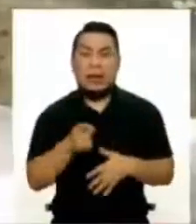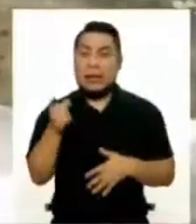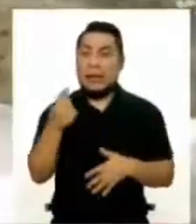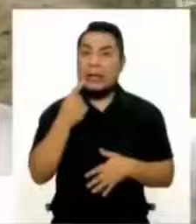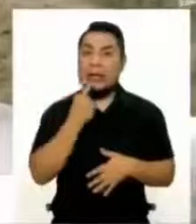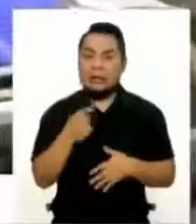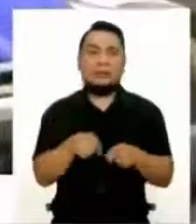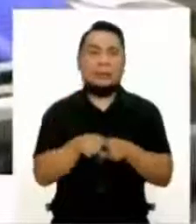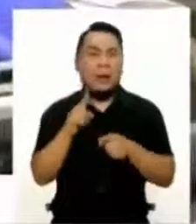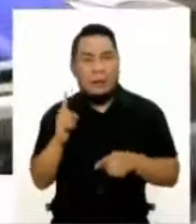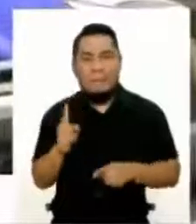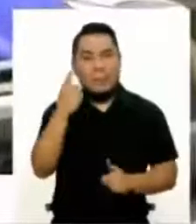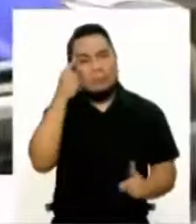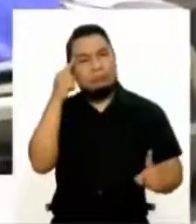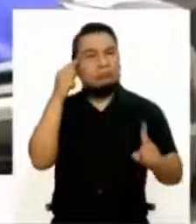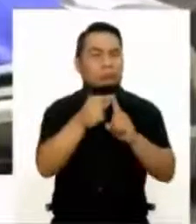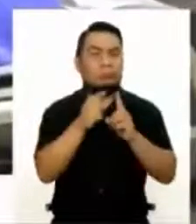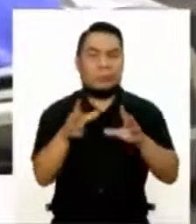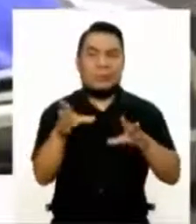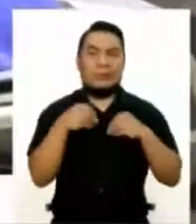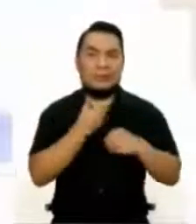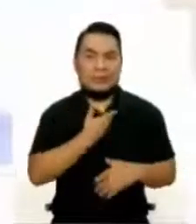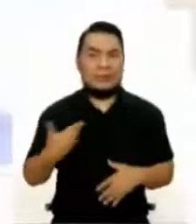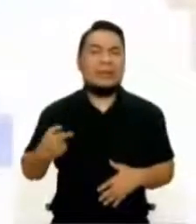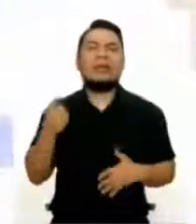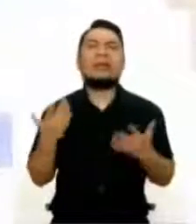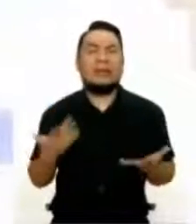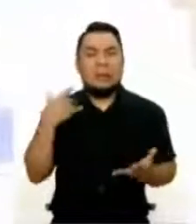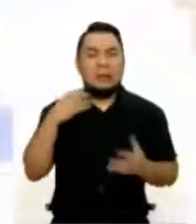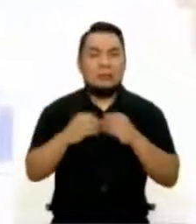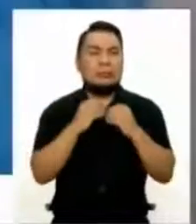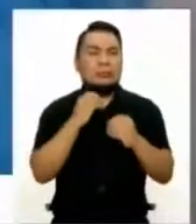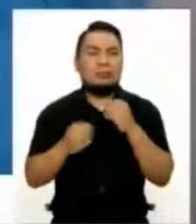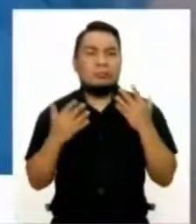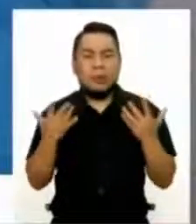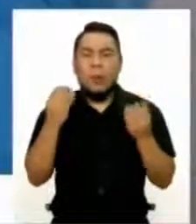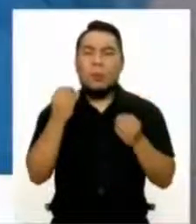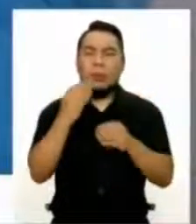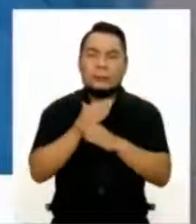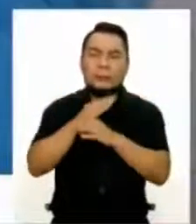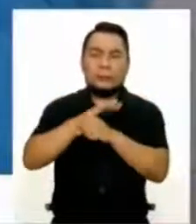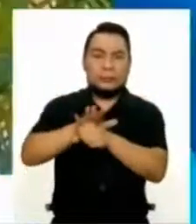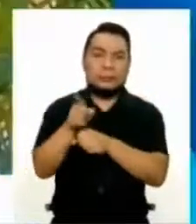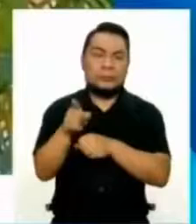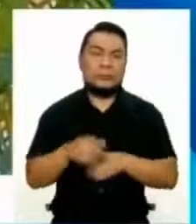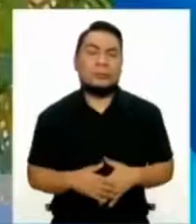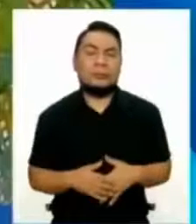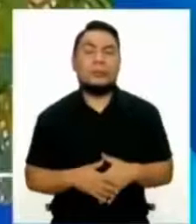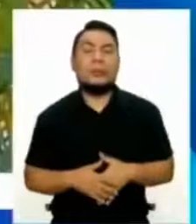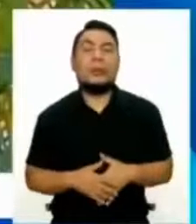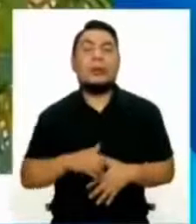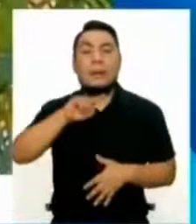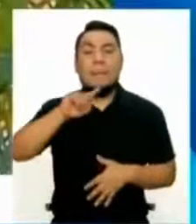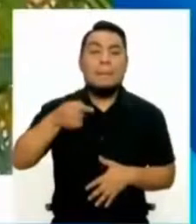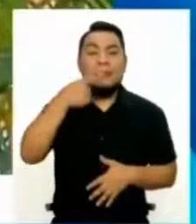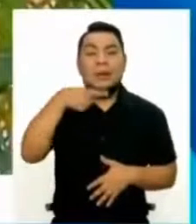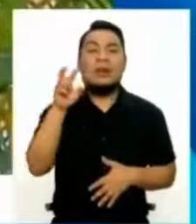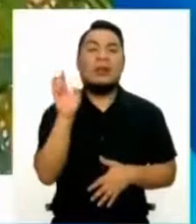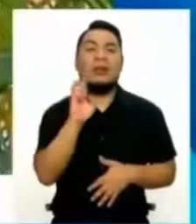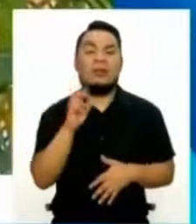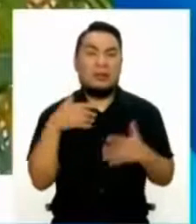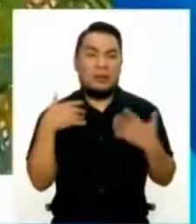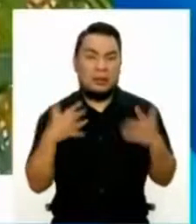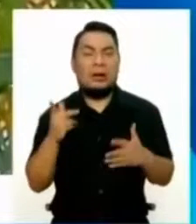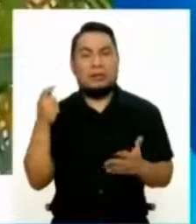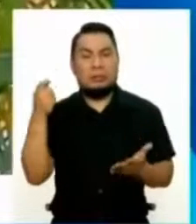También reveló que una de sus prioridades al asumir la gestión fue superar la crisis producida por la COVID-19.